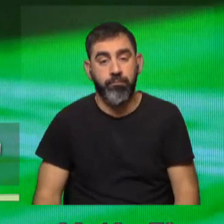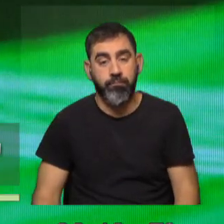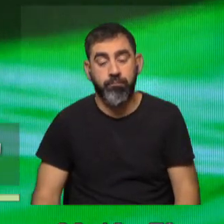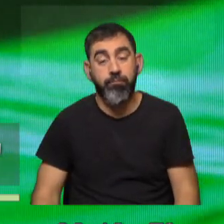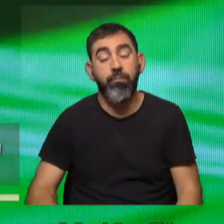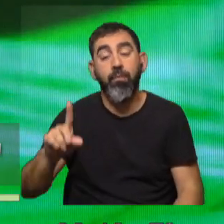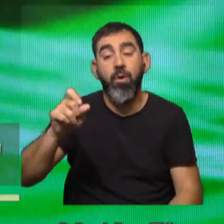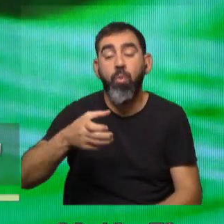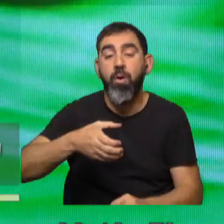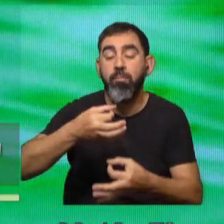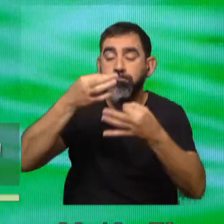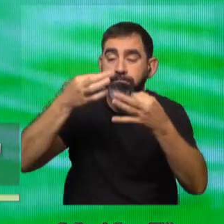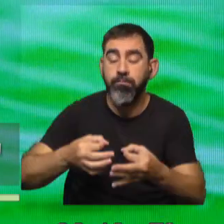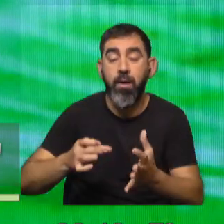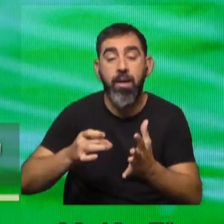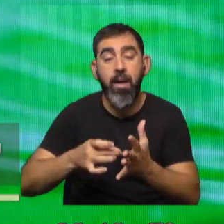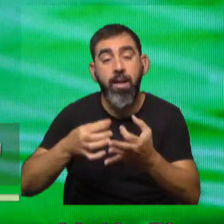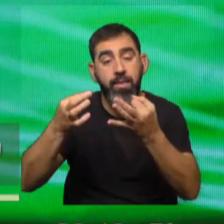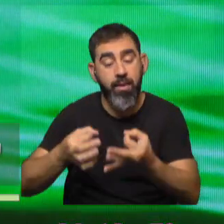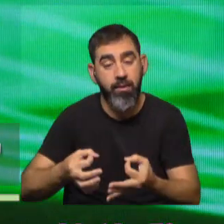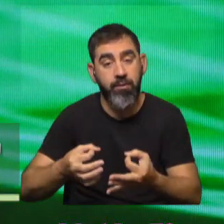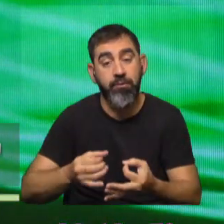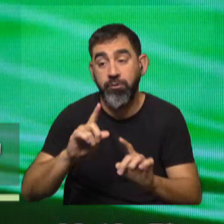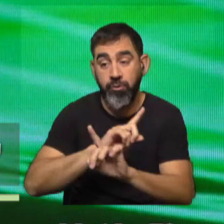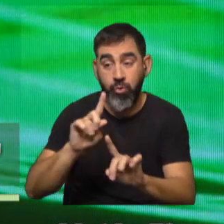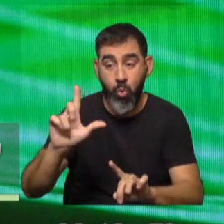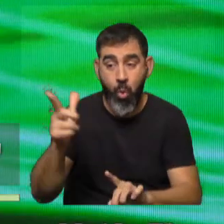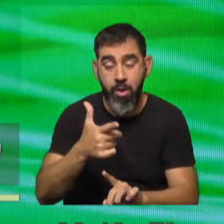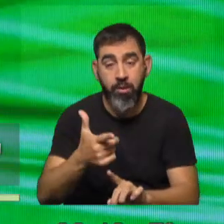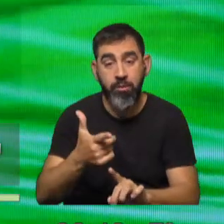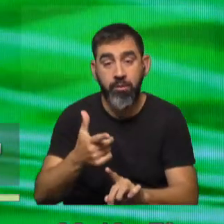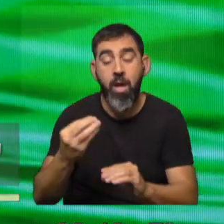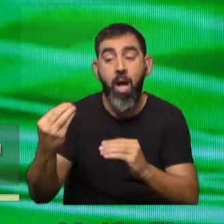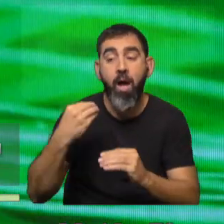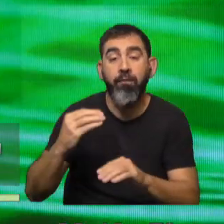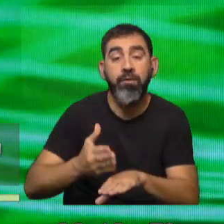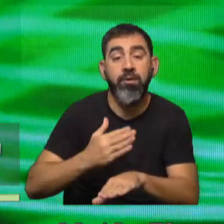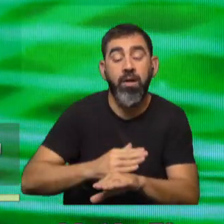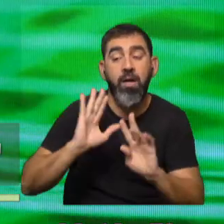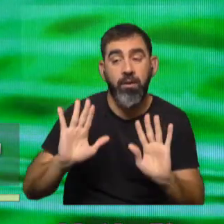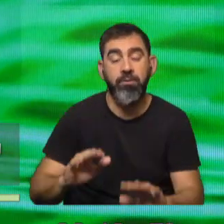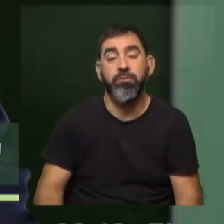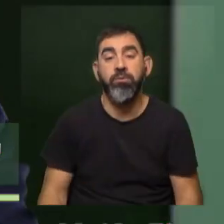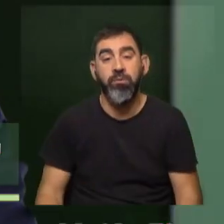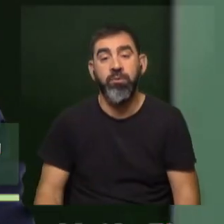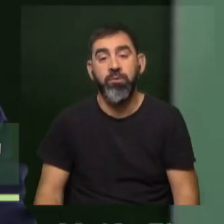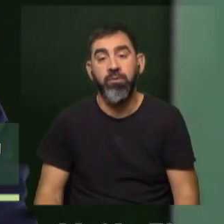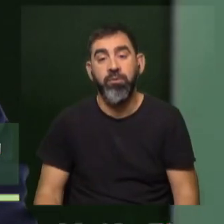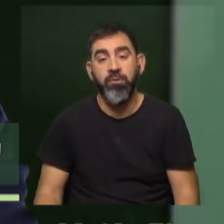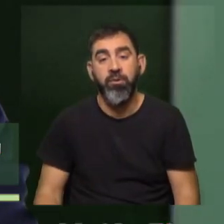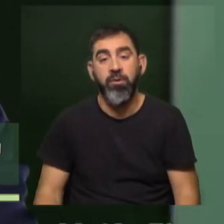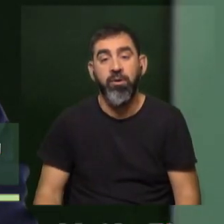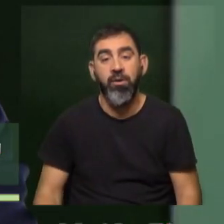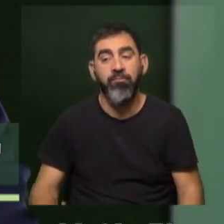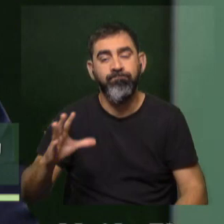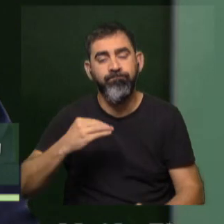proveernos de un agua potable de buena calidad y que si eso no sucede no nos van a advertir con tiempo usted dice que tenemos que tener